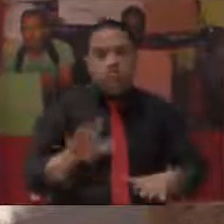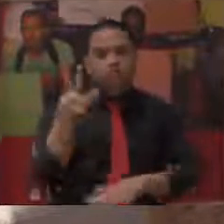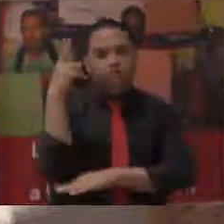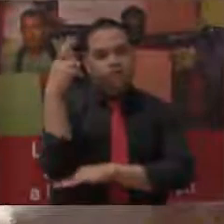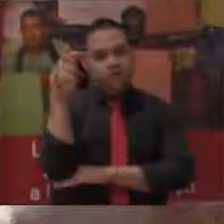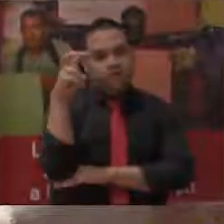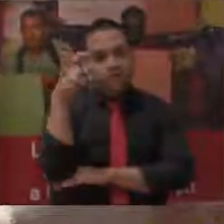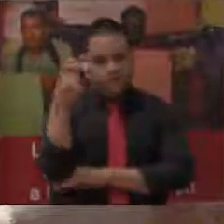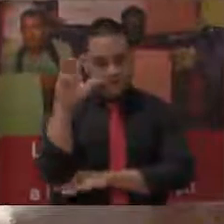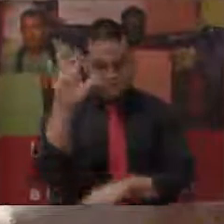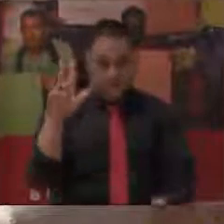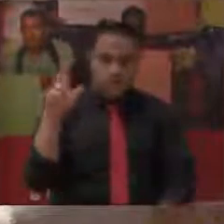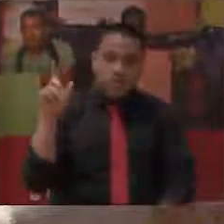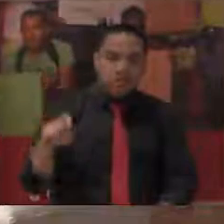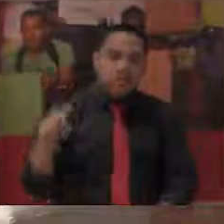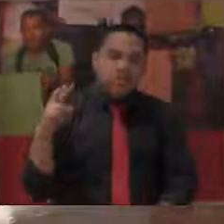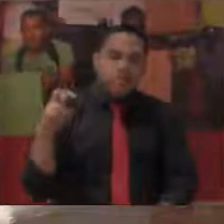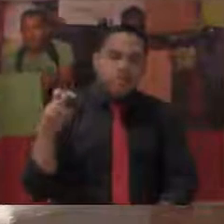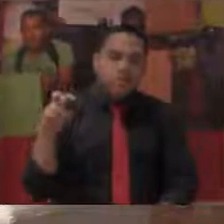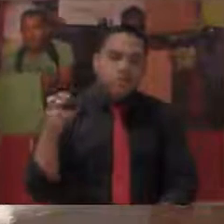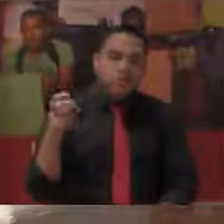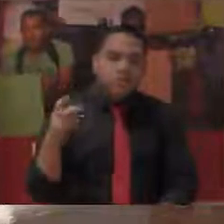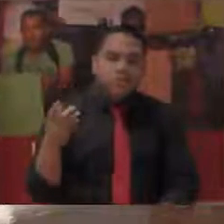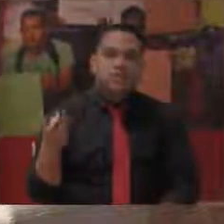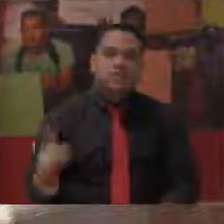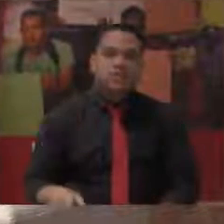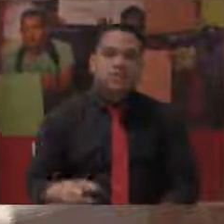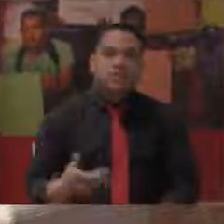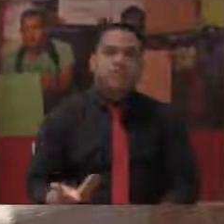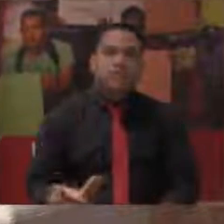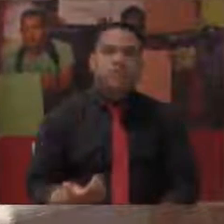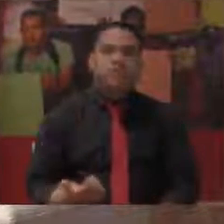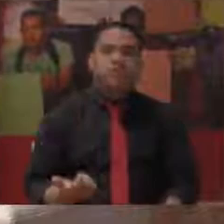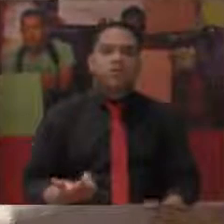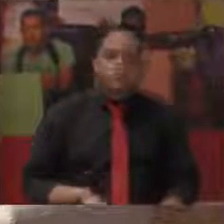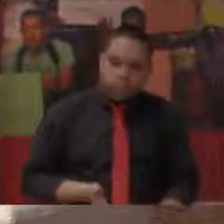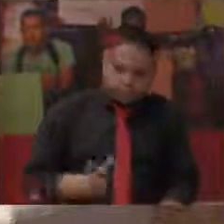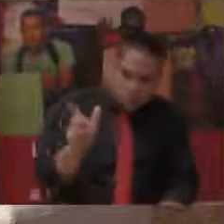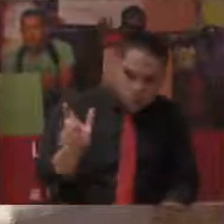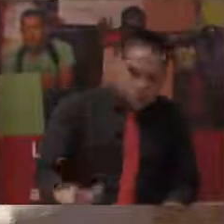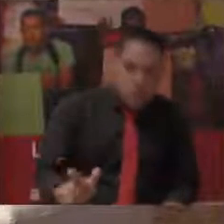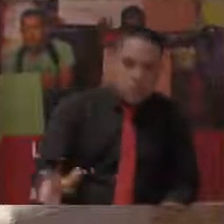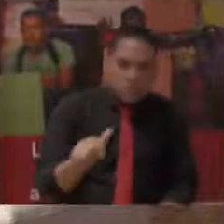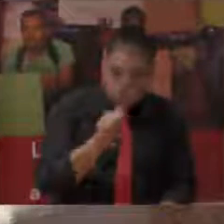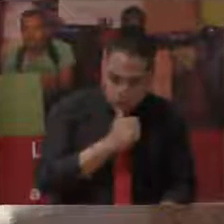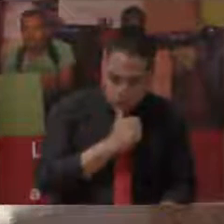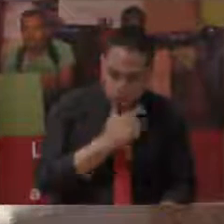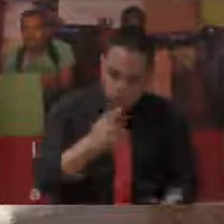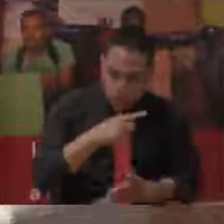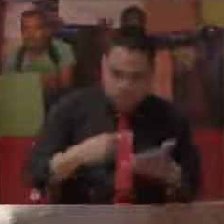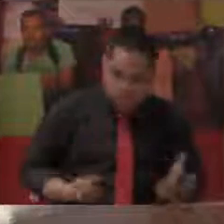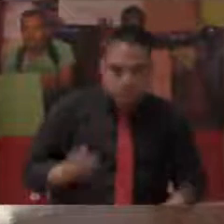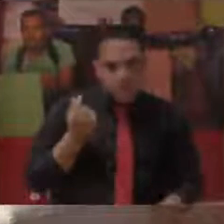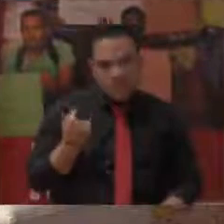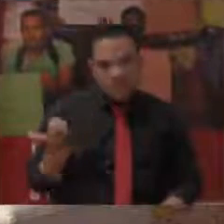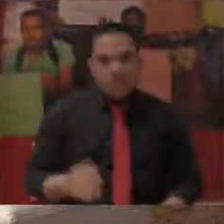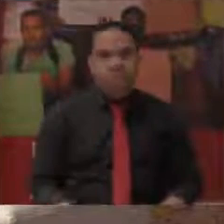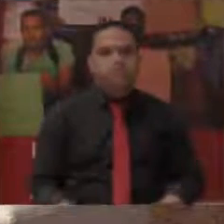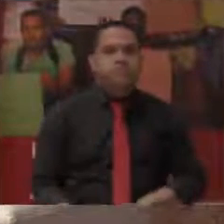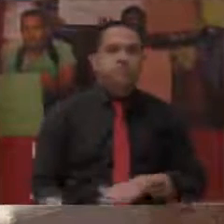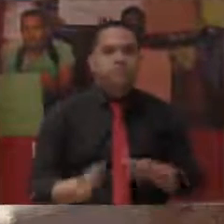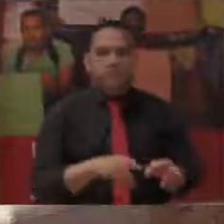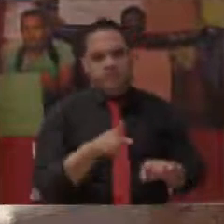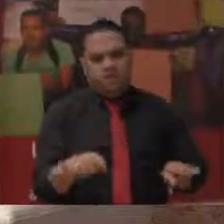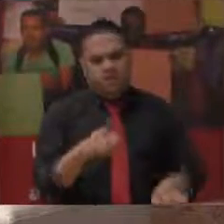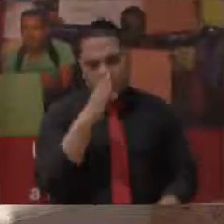fiscalía y tendrá que tener en consideración si usted o si la persona fue víctima de otro tipo de delitos. Hay unas